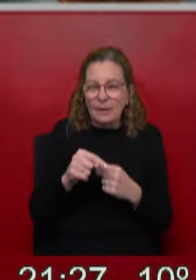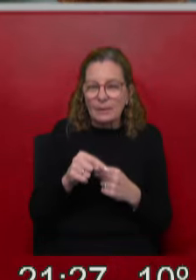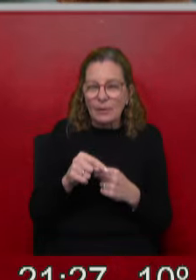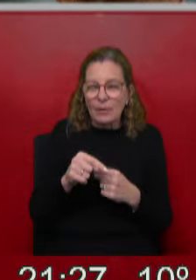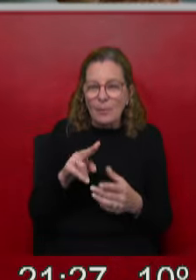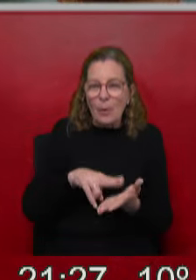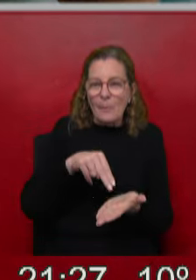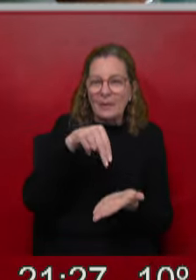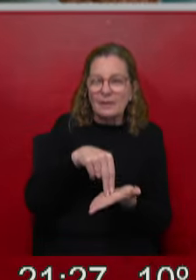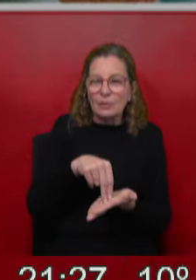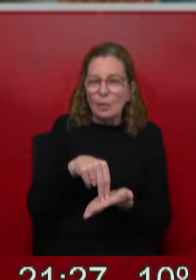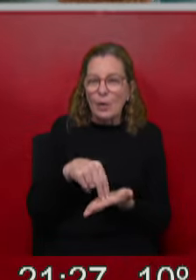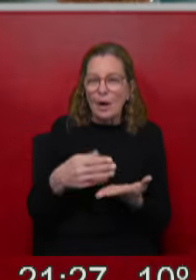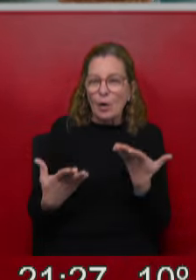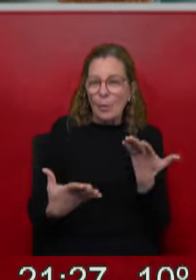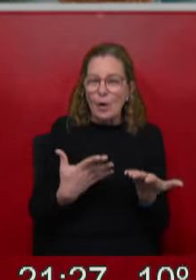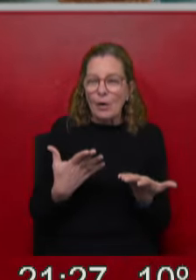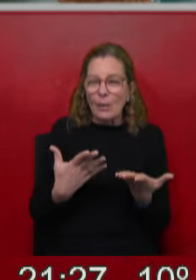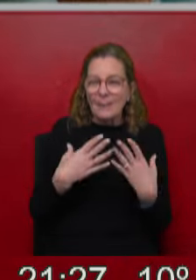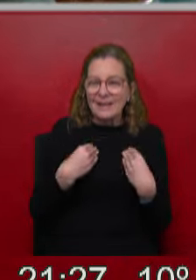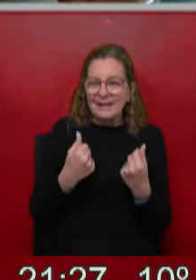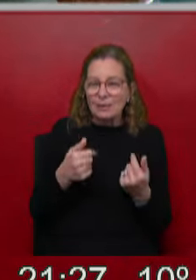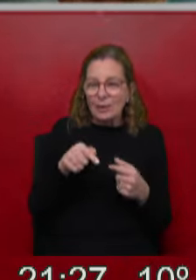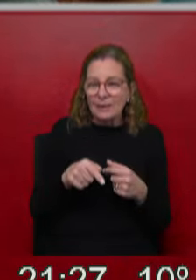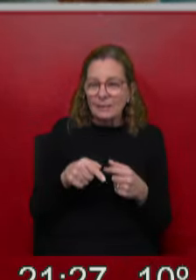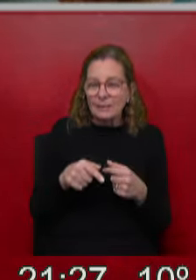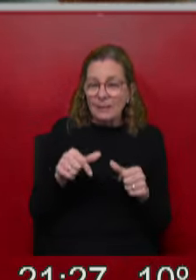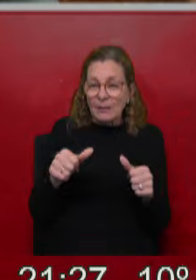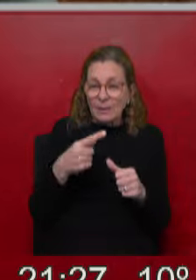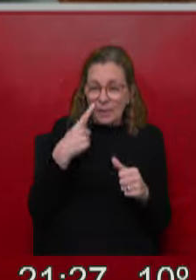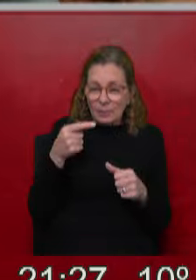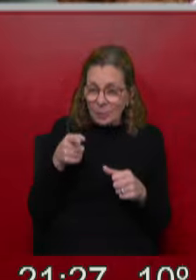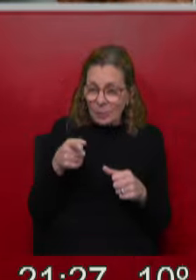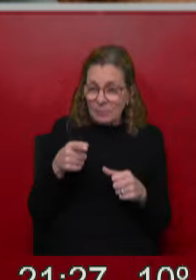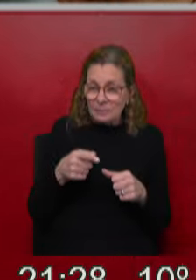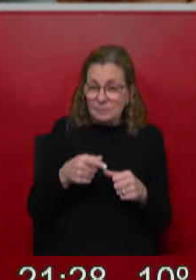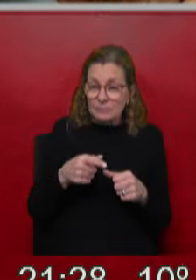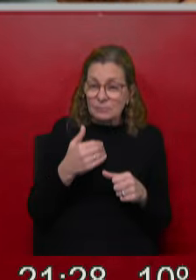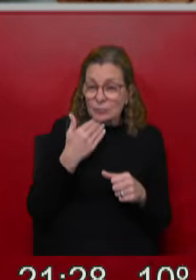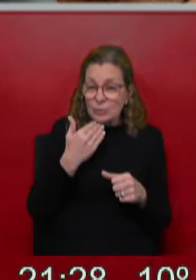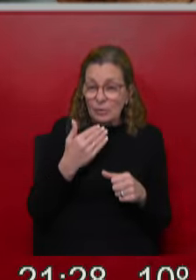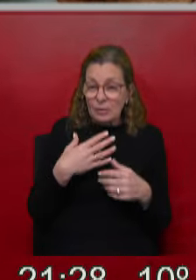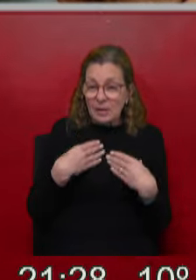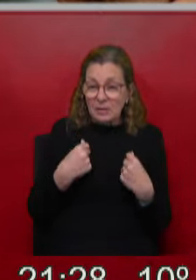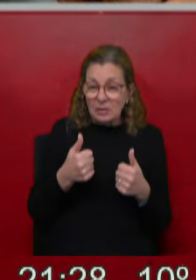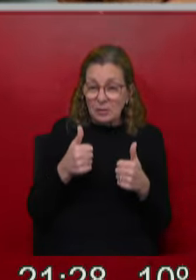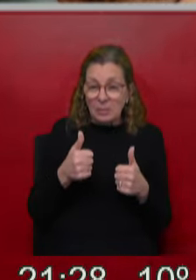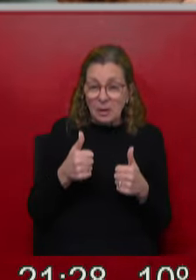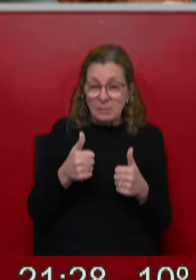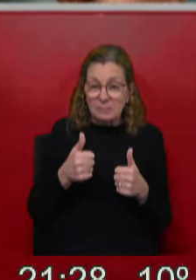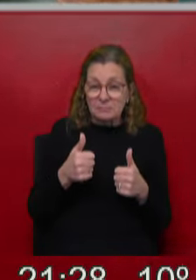subo al escenario y lo cómodo que me siento ahí, que a veces me lo hacen notar, yo qué sé, si es lo que hago, no estoy cómodo